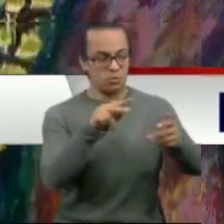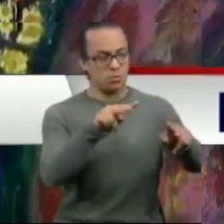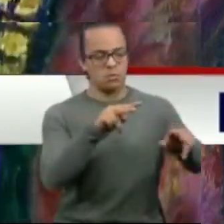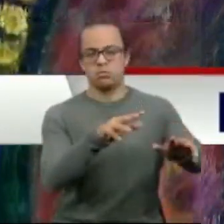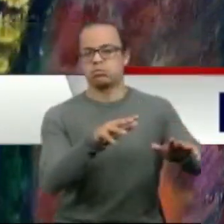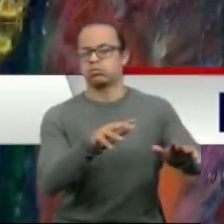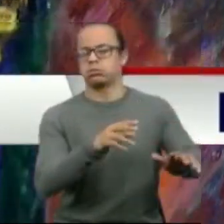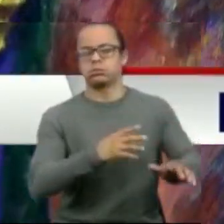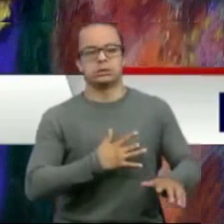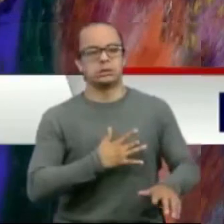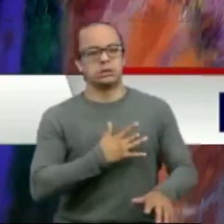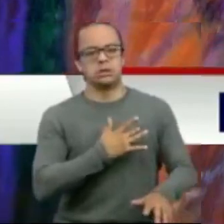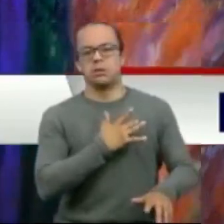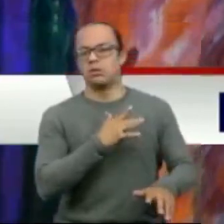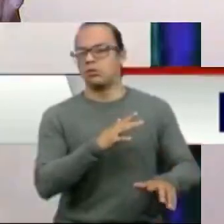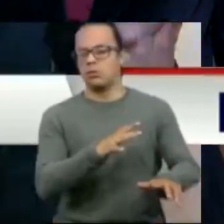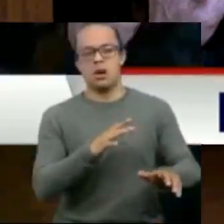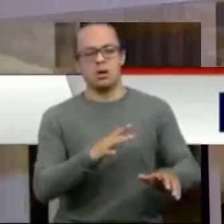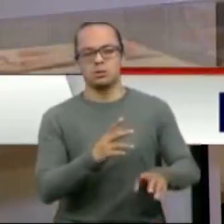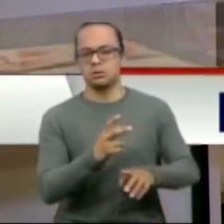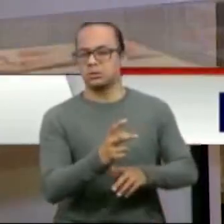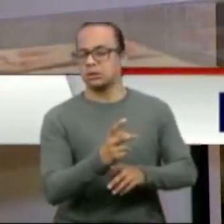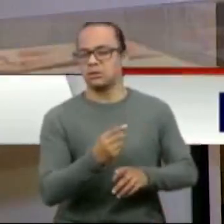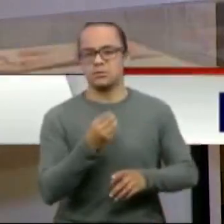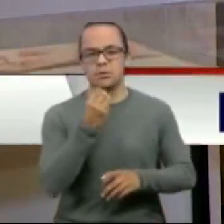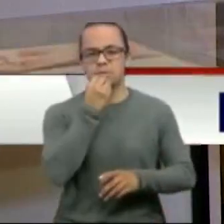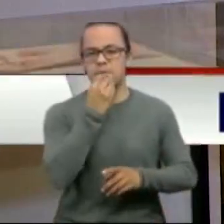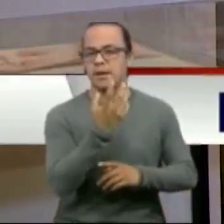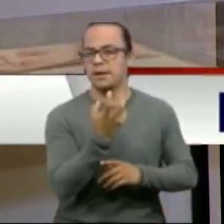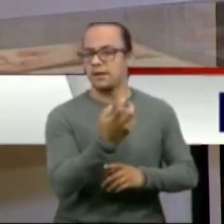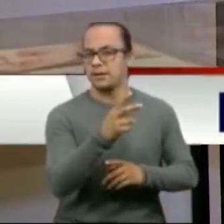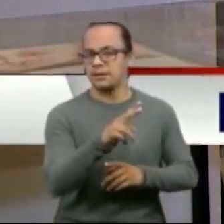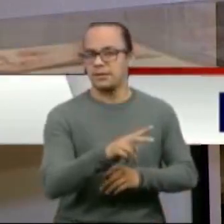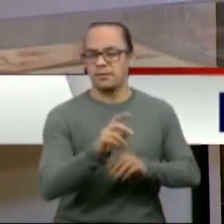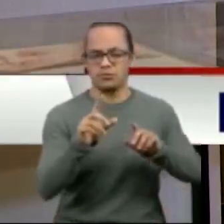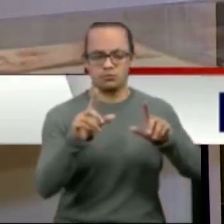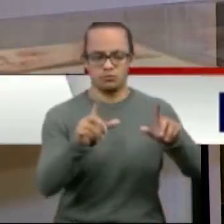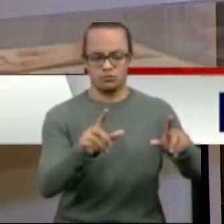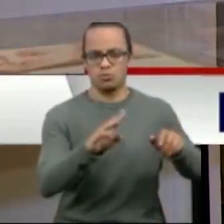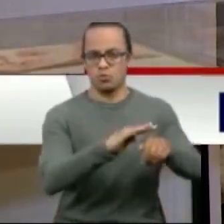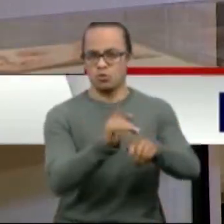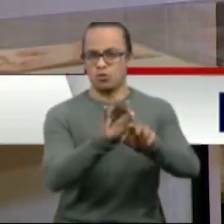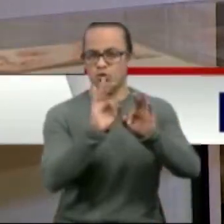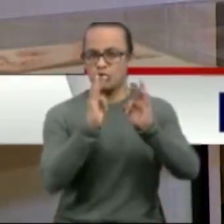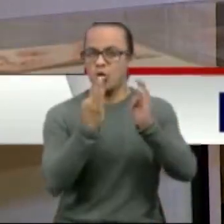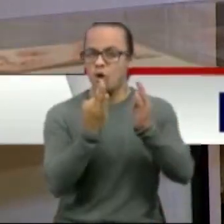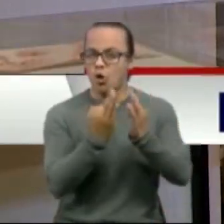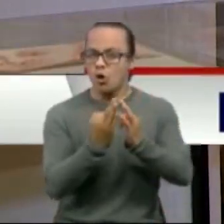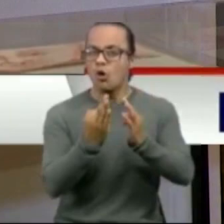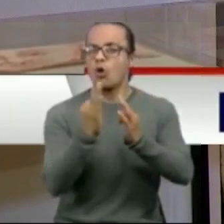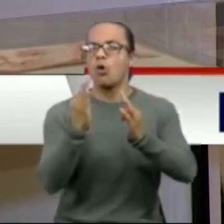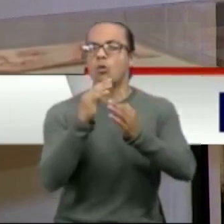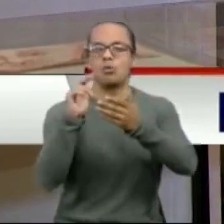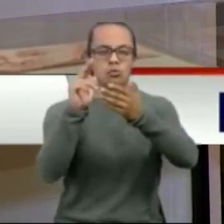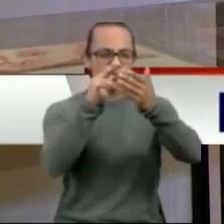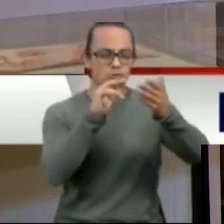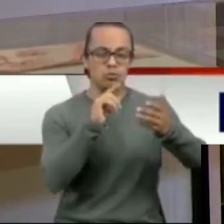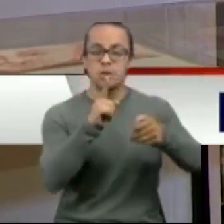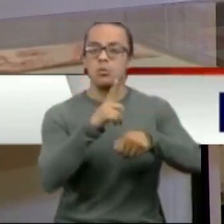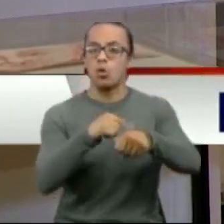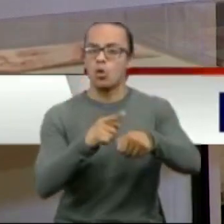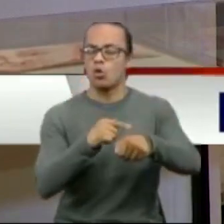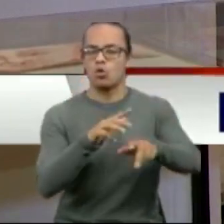su pintura es muy rica en tanto en figura como en color,